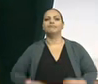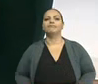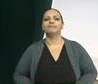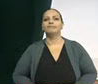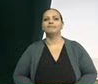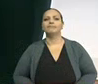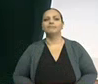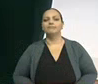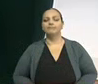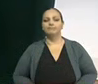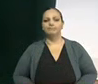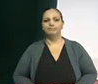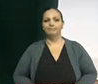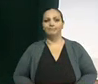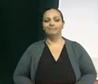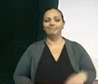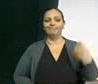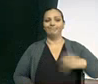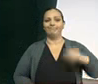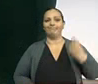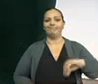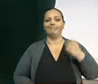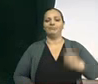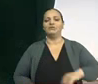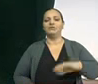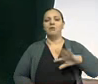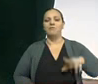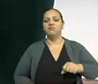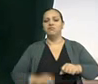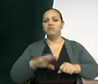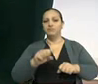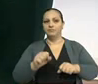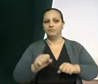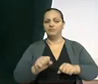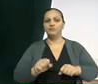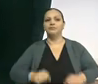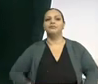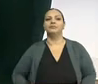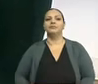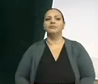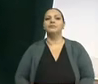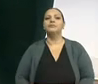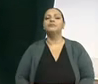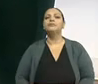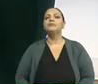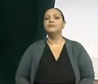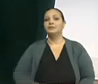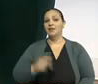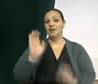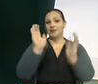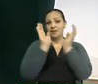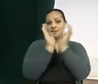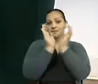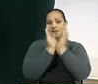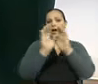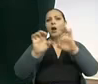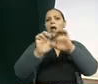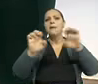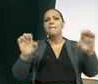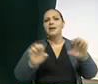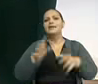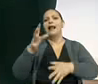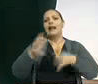5 de la mañana con 52 minutos y sigue la delincuencia atacando. Cámaras de seguridad registraron el asalto a una distribuidora de lácteos en